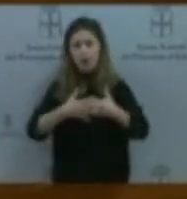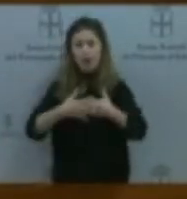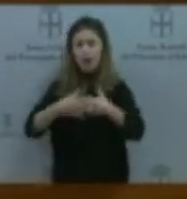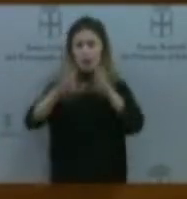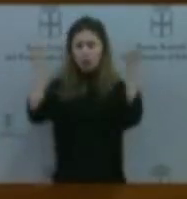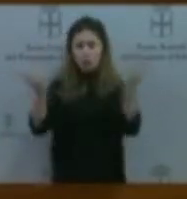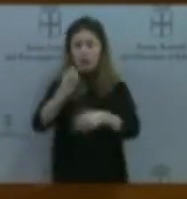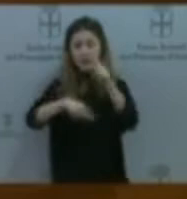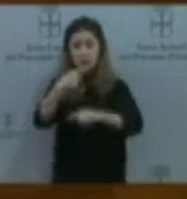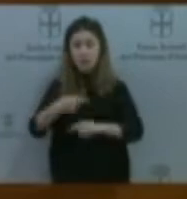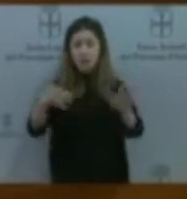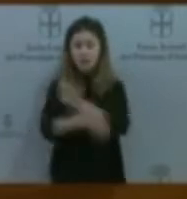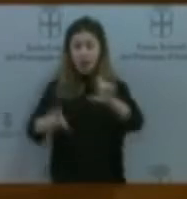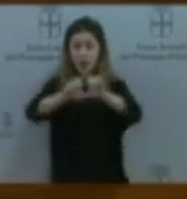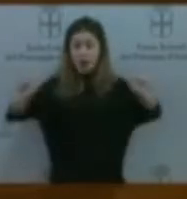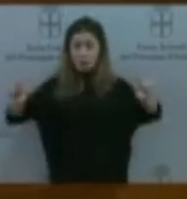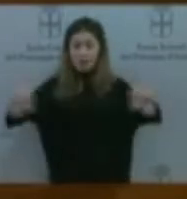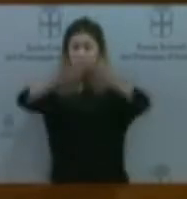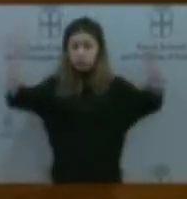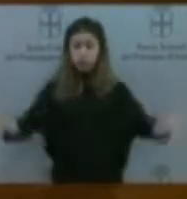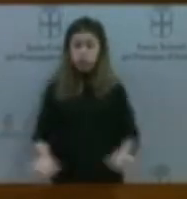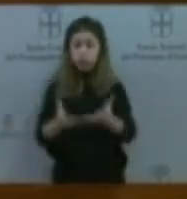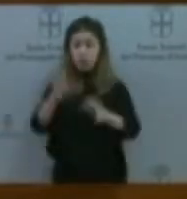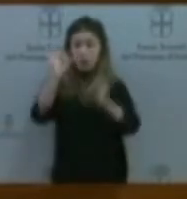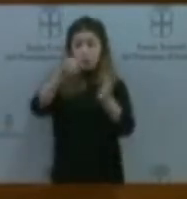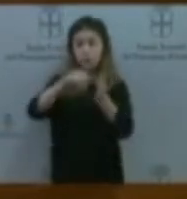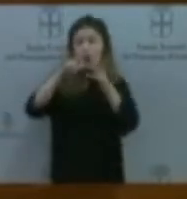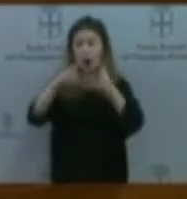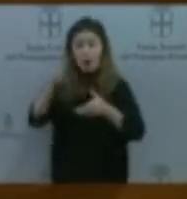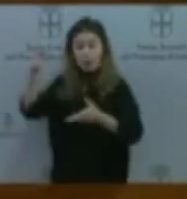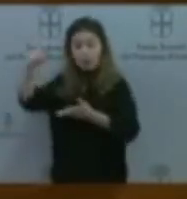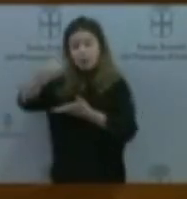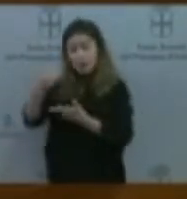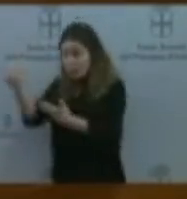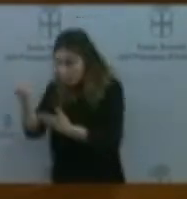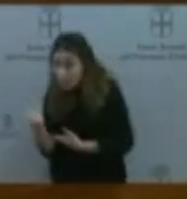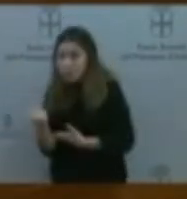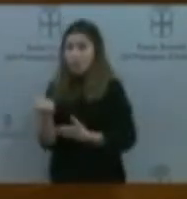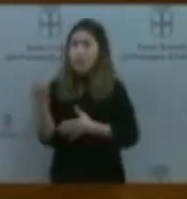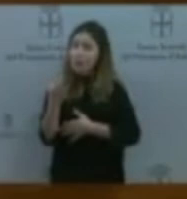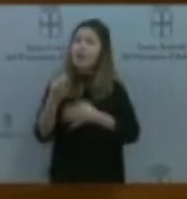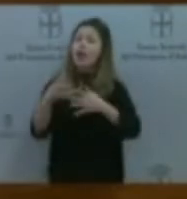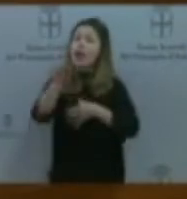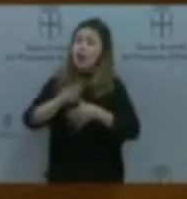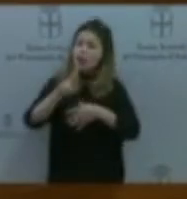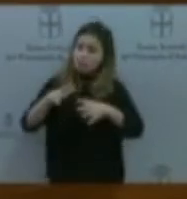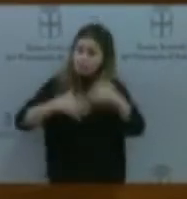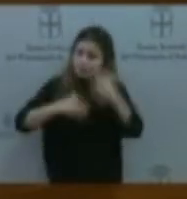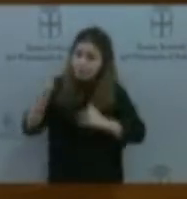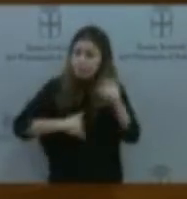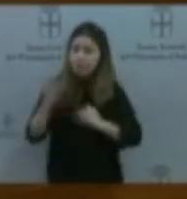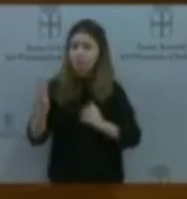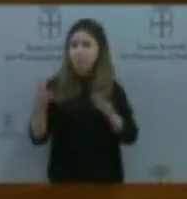empresas americanas, decían, es el momento, tenéis que contribuir, tenéis que ayudar en la reconstrucción. Pues es lo mismo que ponemos sobre la mesa aquí. En un